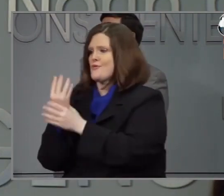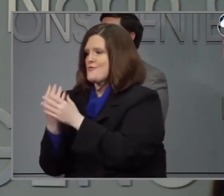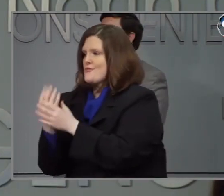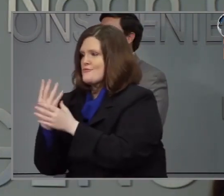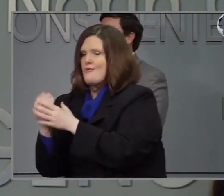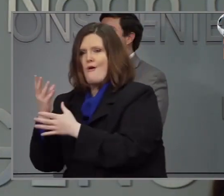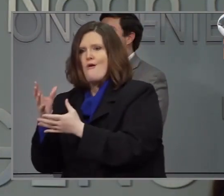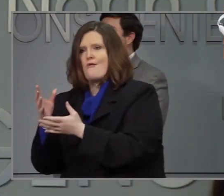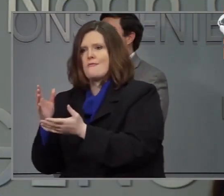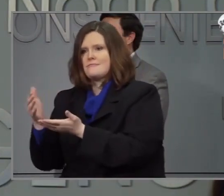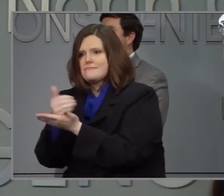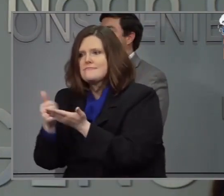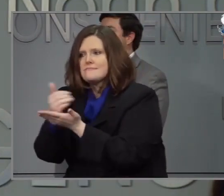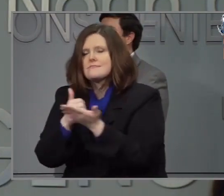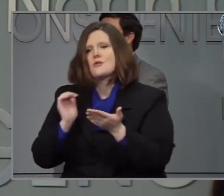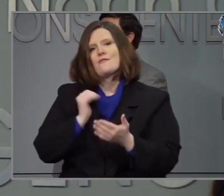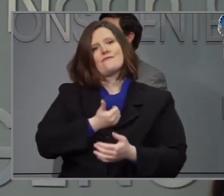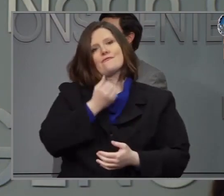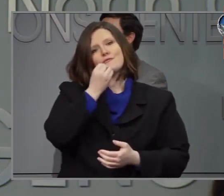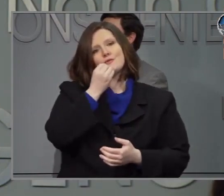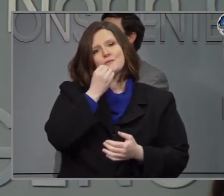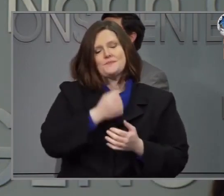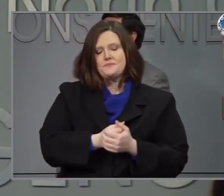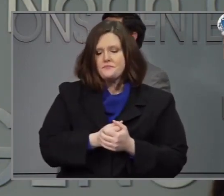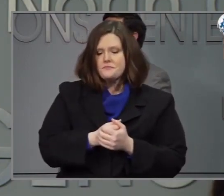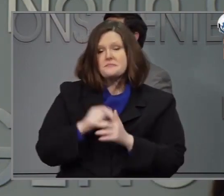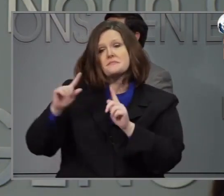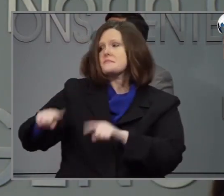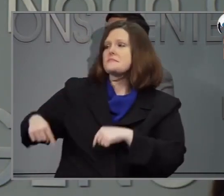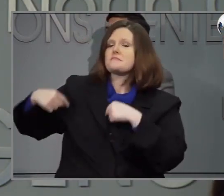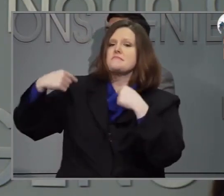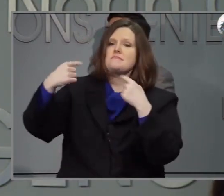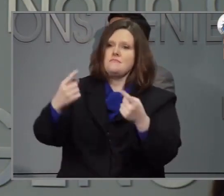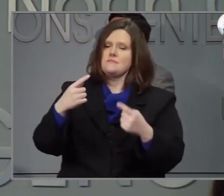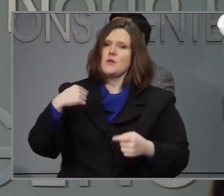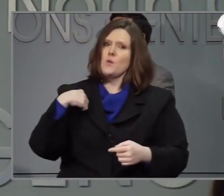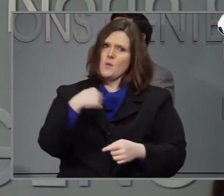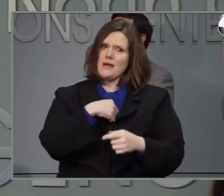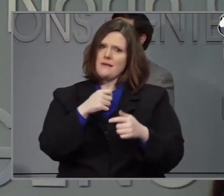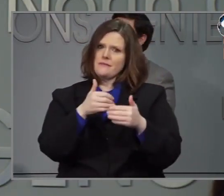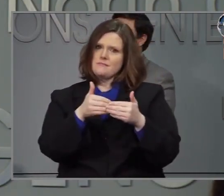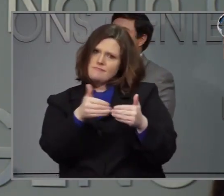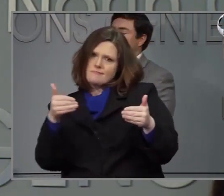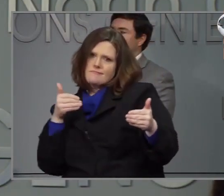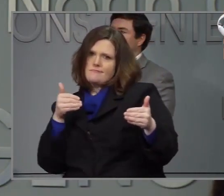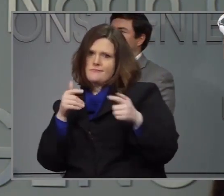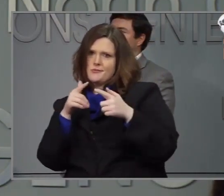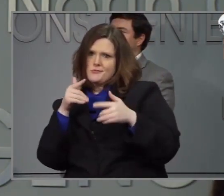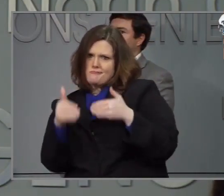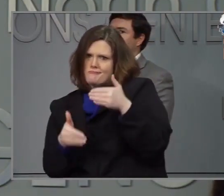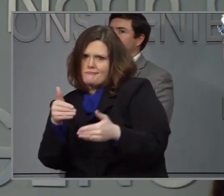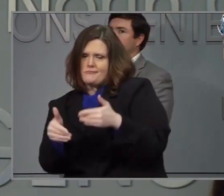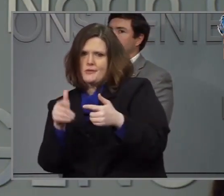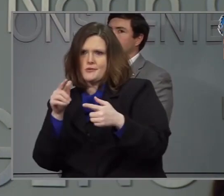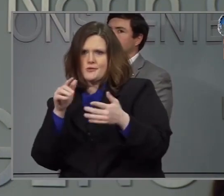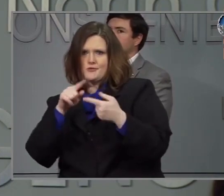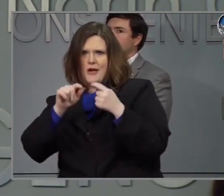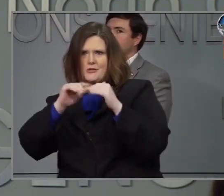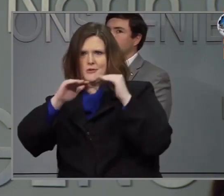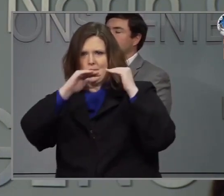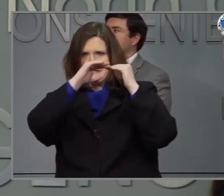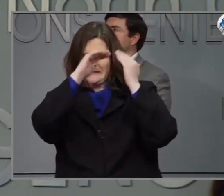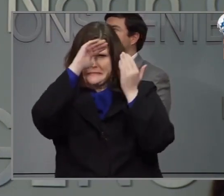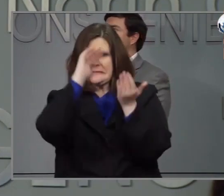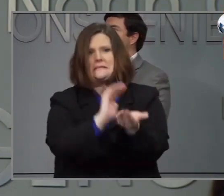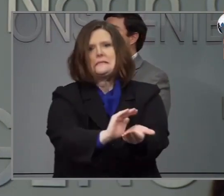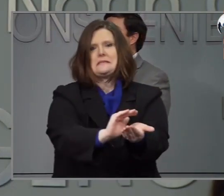suministrando nuestra comida durante toda esta crisis hemos tomado medidas iniciales